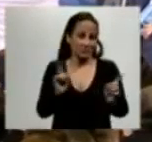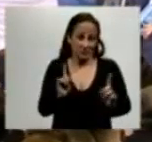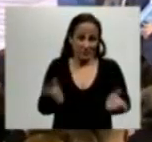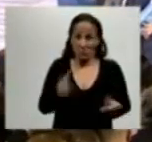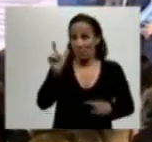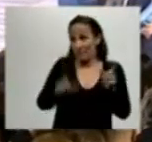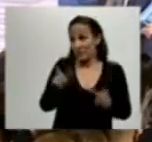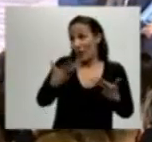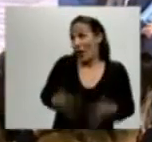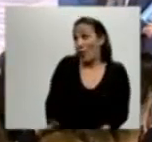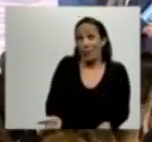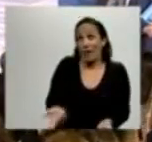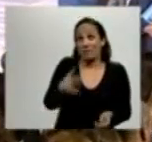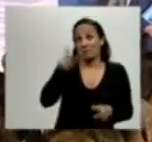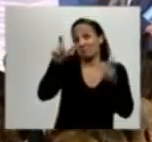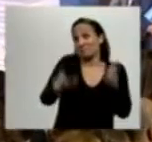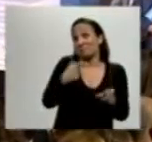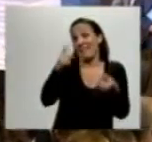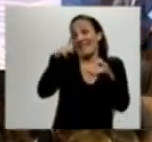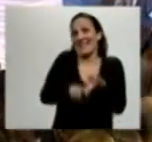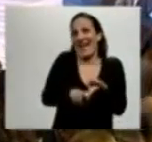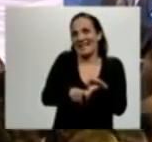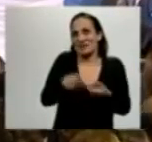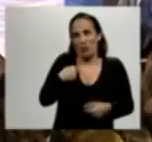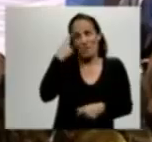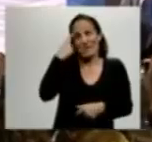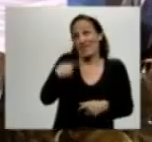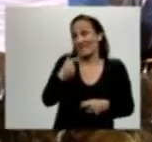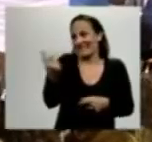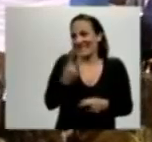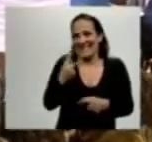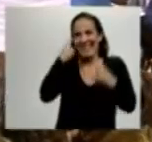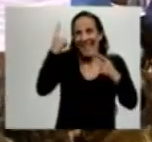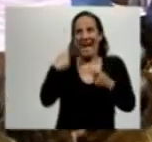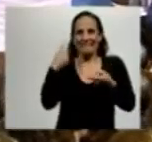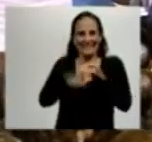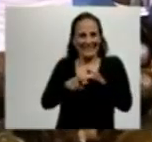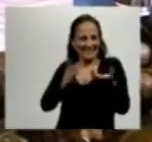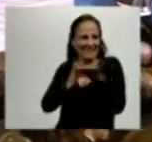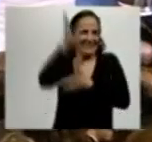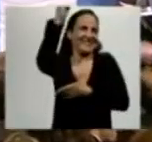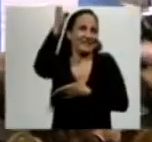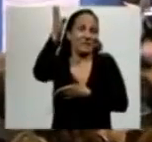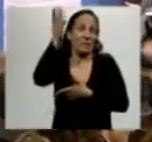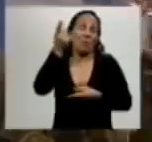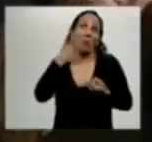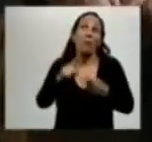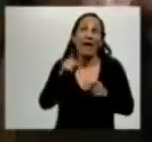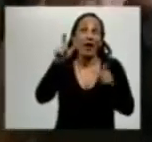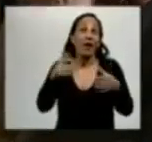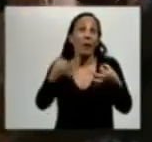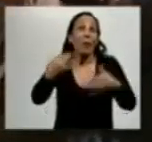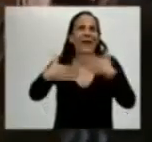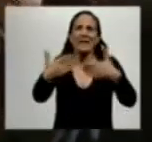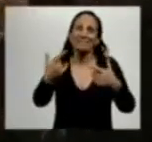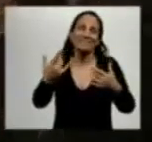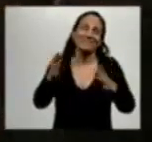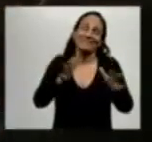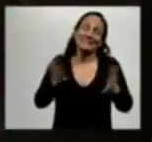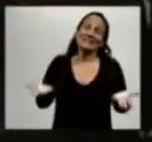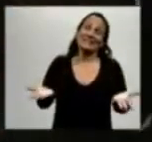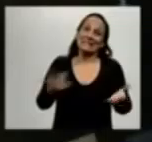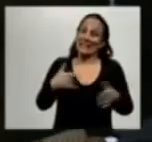menos la gente normal, se casa, pienso yo, para toda la vida. Lo que pasa es que a no todos le va bien. Y la verdad que si además